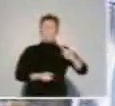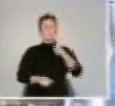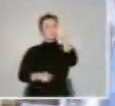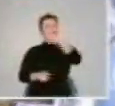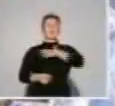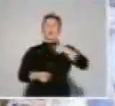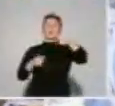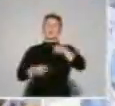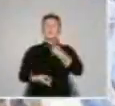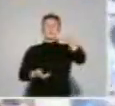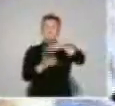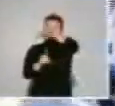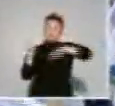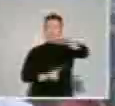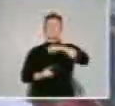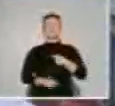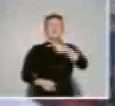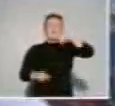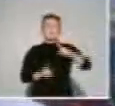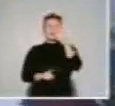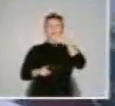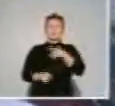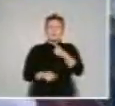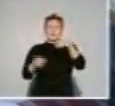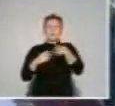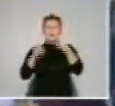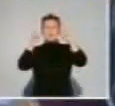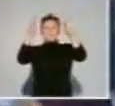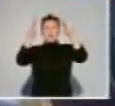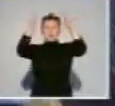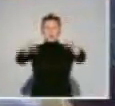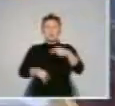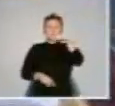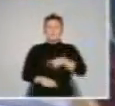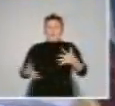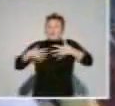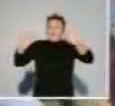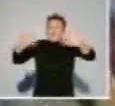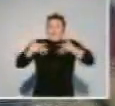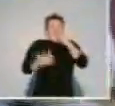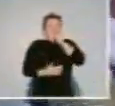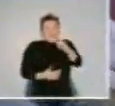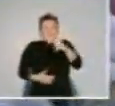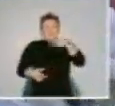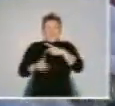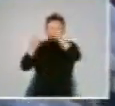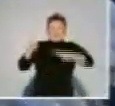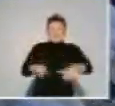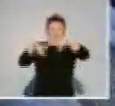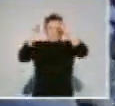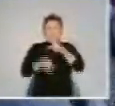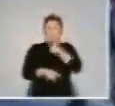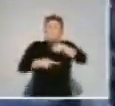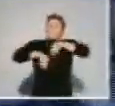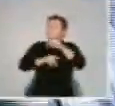Yo me pongo en situación, pertenezco al imperio, qué gozada, qué ilusión. La crisis de hoy ya no está para mí,